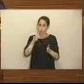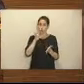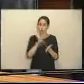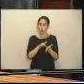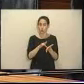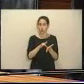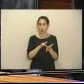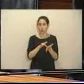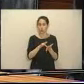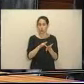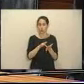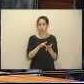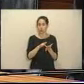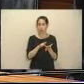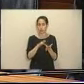dos cursos